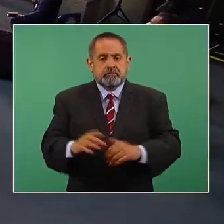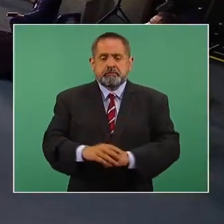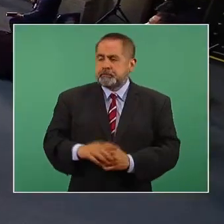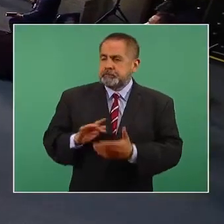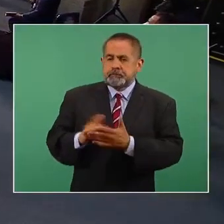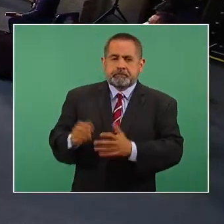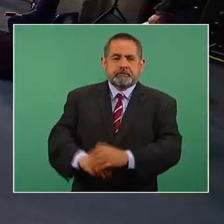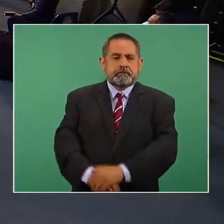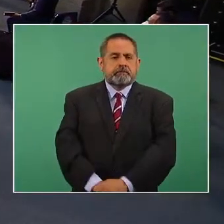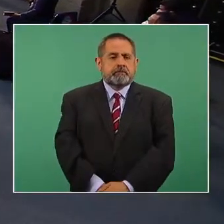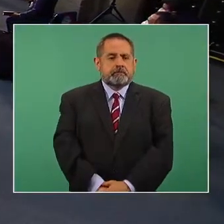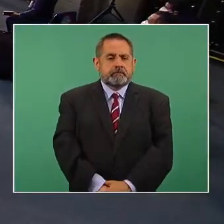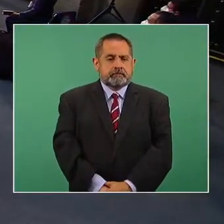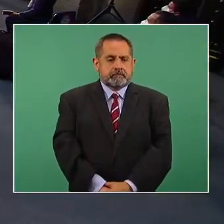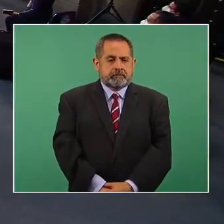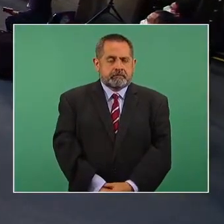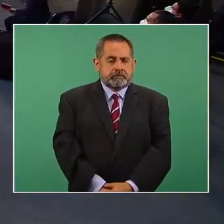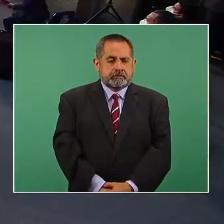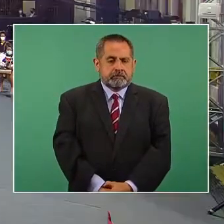Gracias.